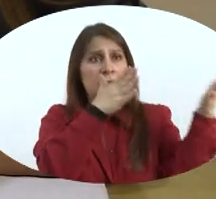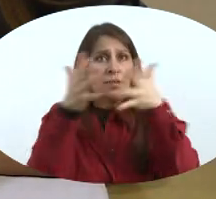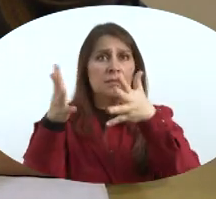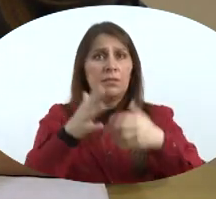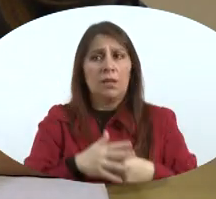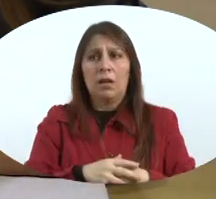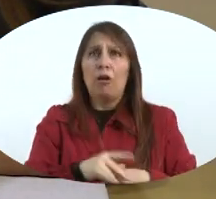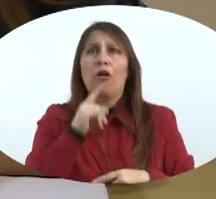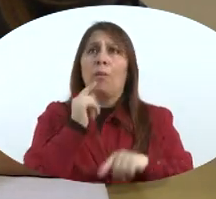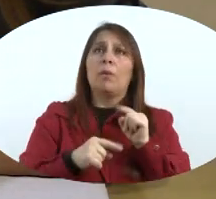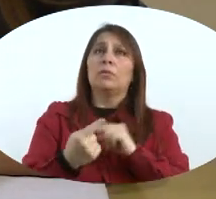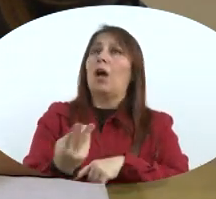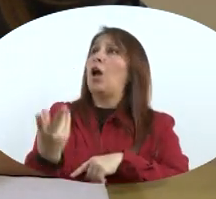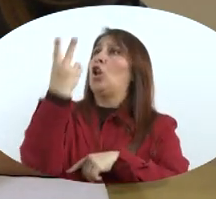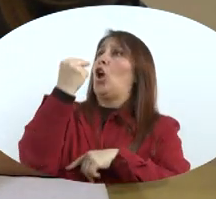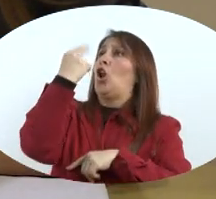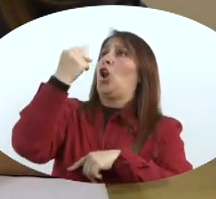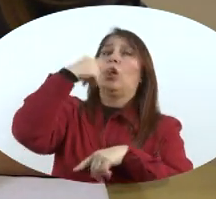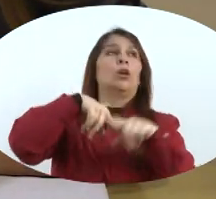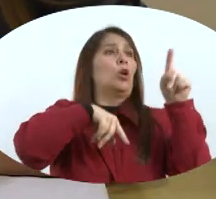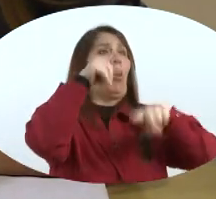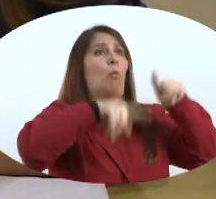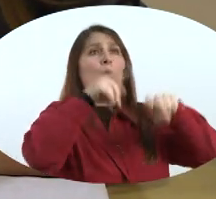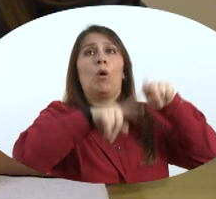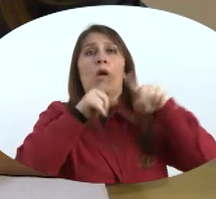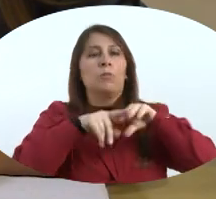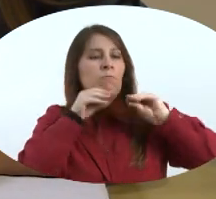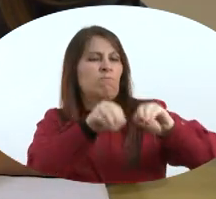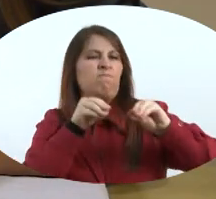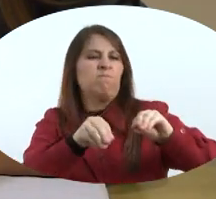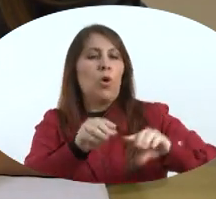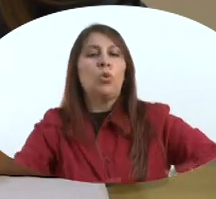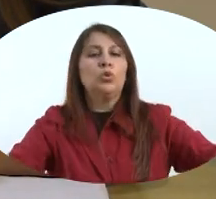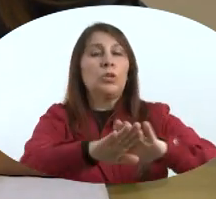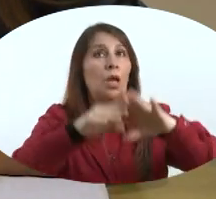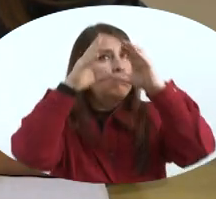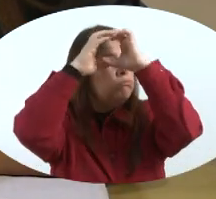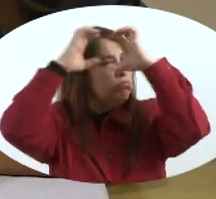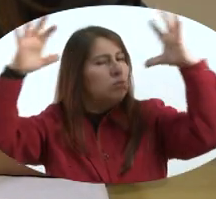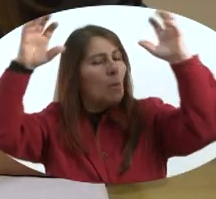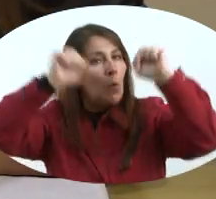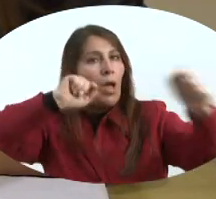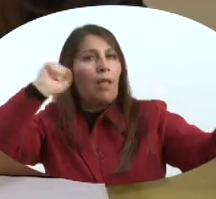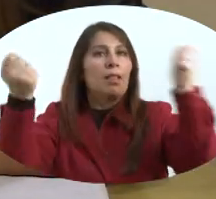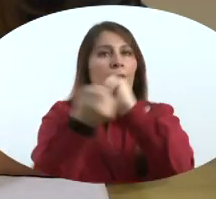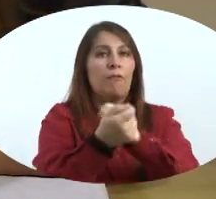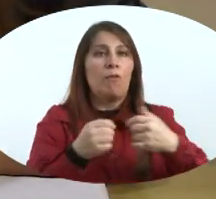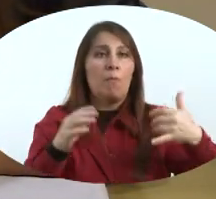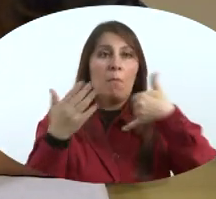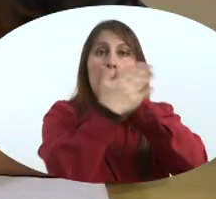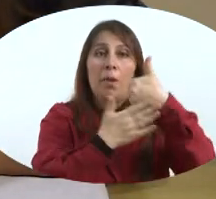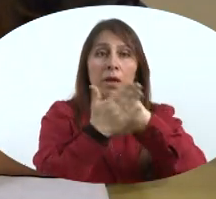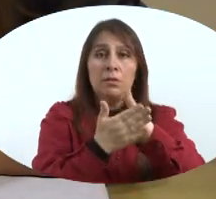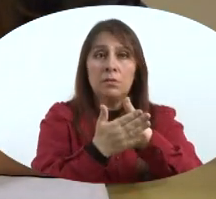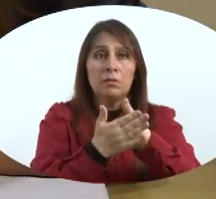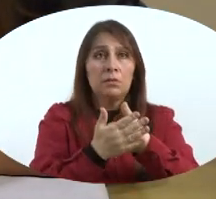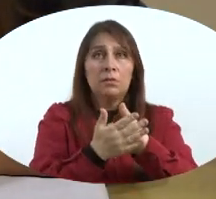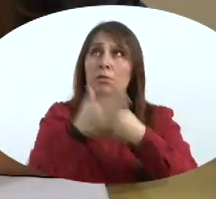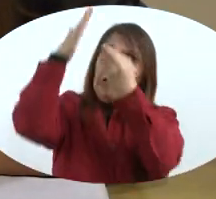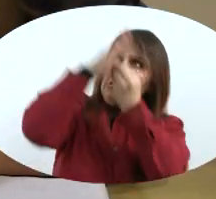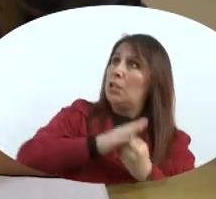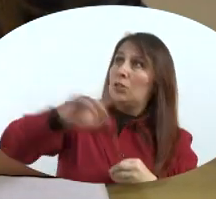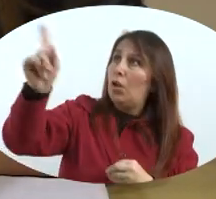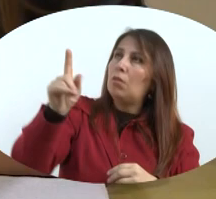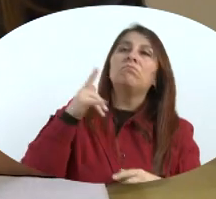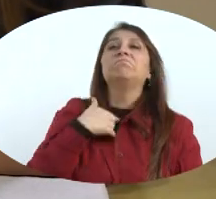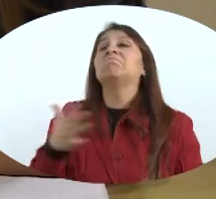nosotros como maestros podamos inculcar en las futuras generaciones la capacidad de soñar y de transformar el país y aprovechamos este escenario para decirle al gobierno de ban